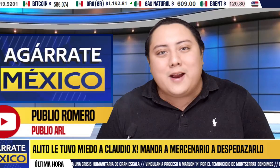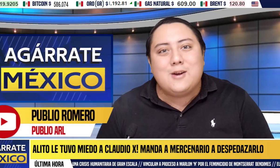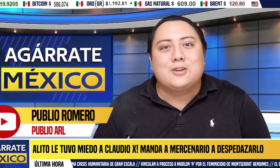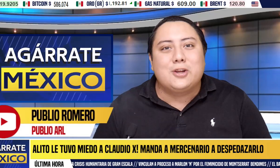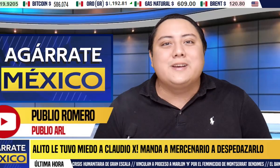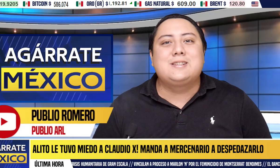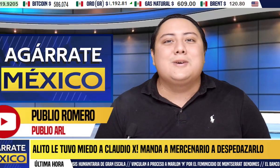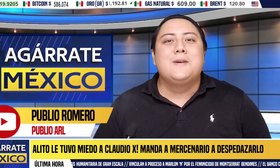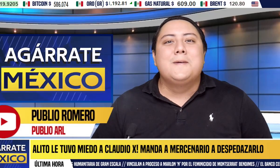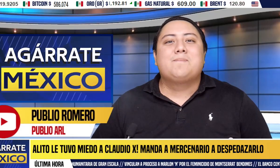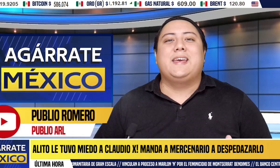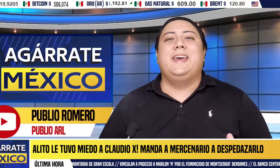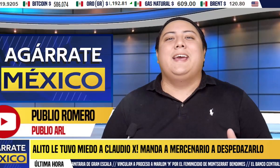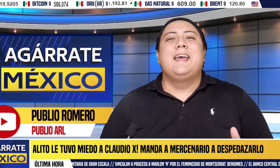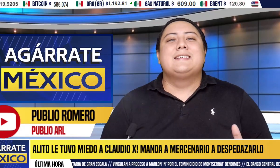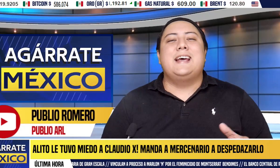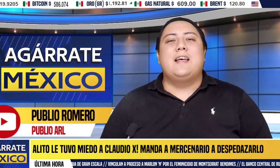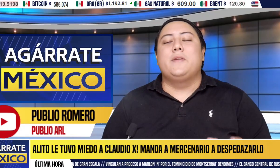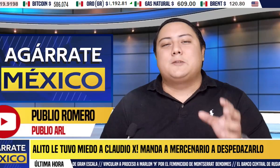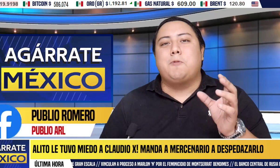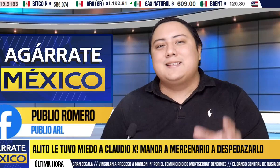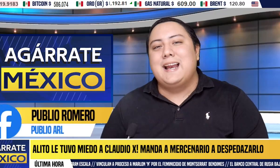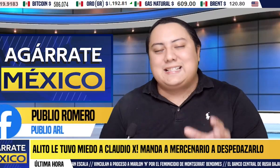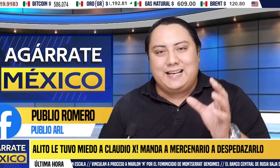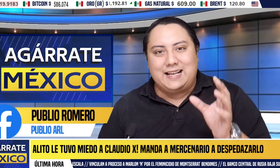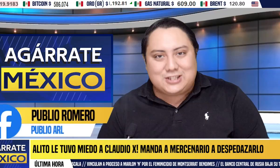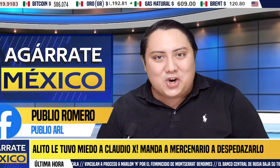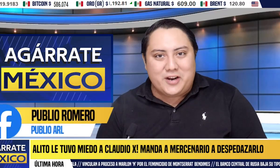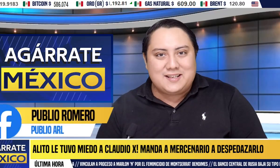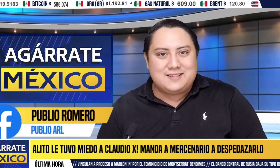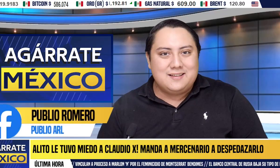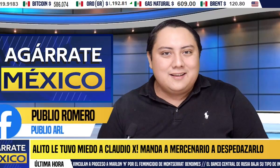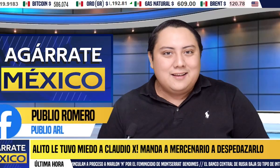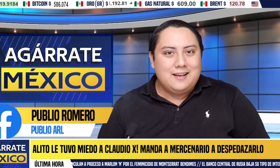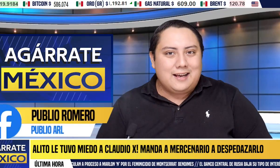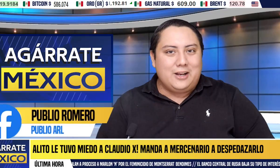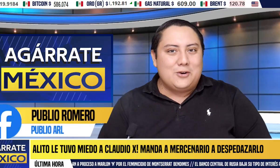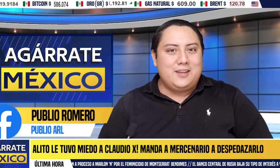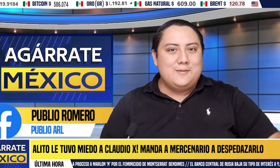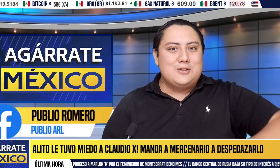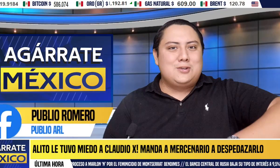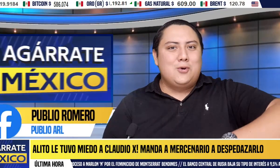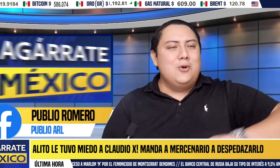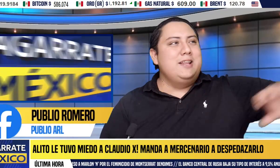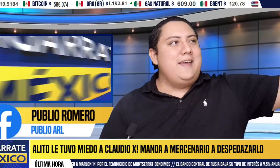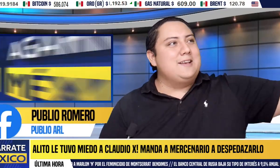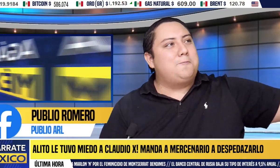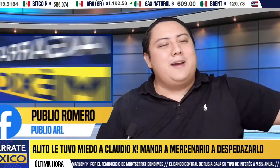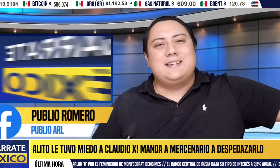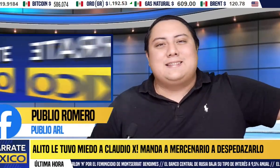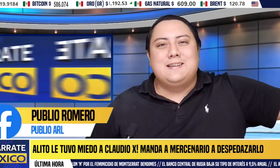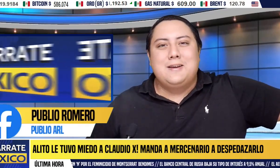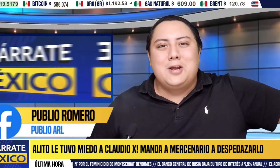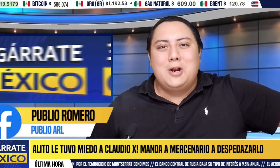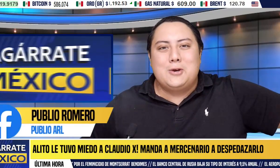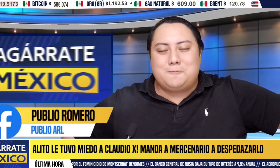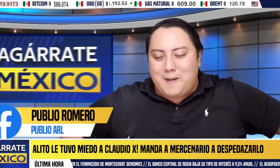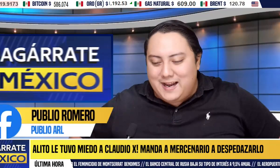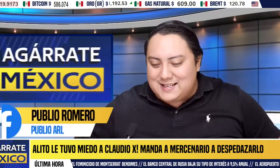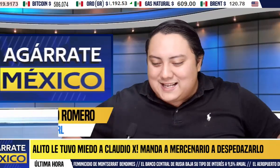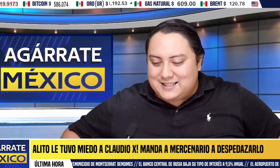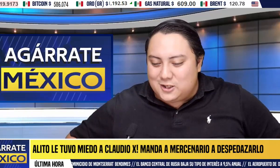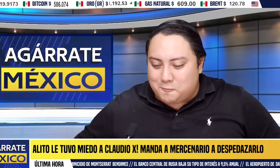ha estado bueno todo esto que se ha dado después de las elecciones. Recordemos, un día después,